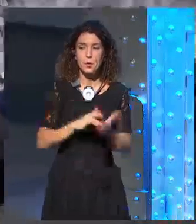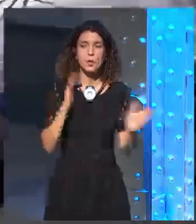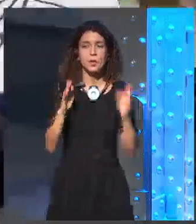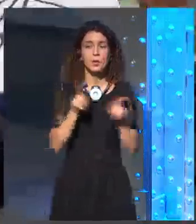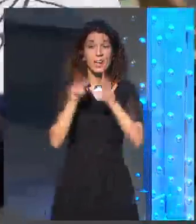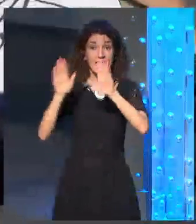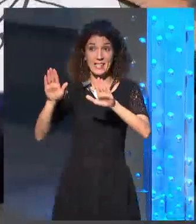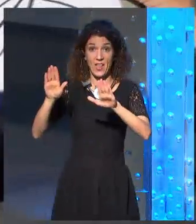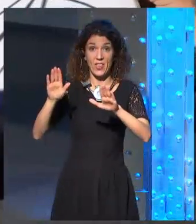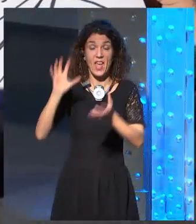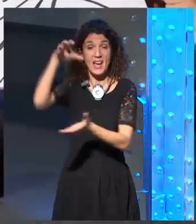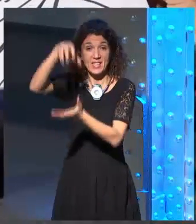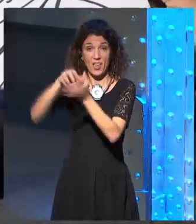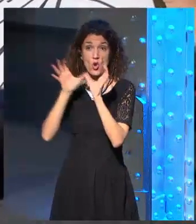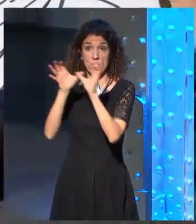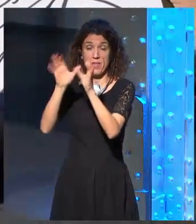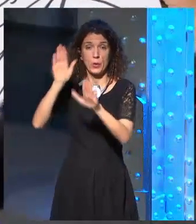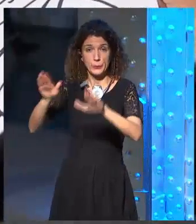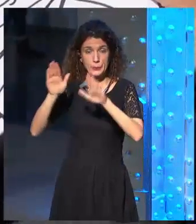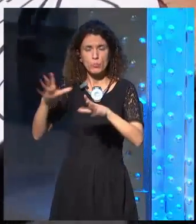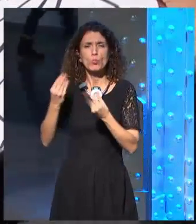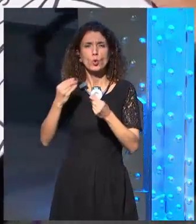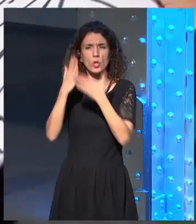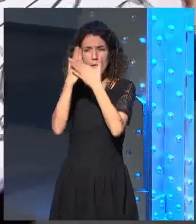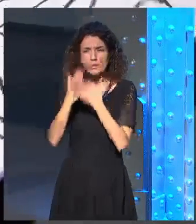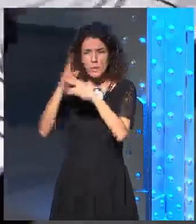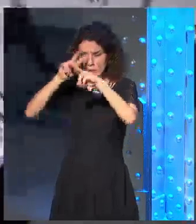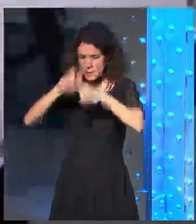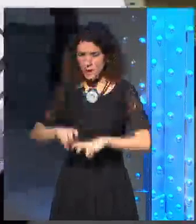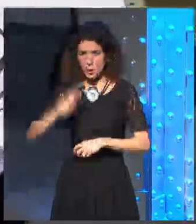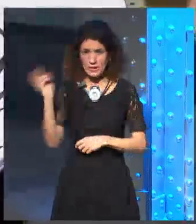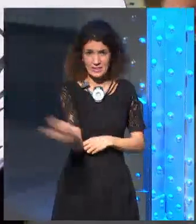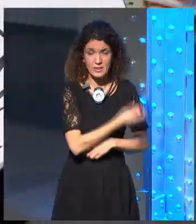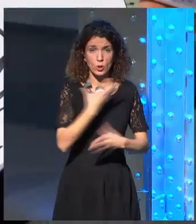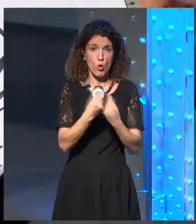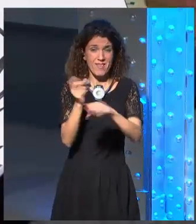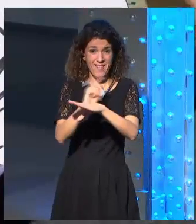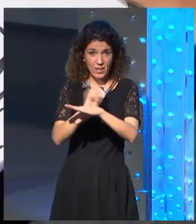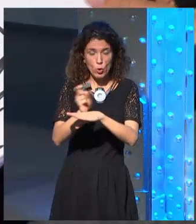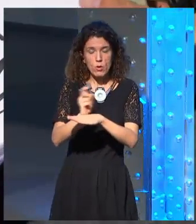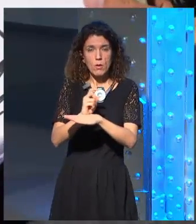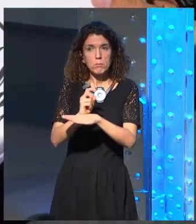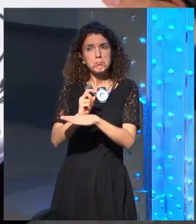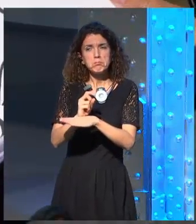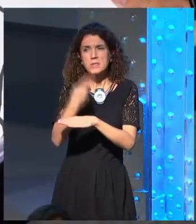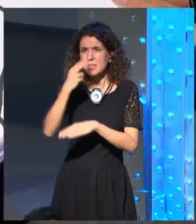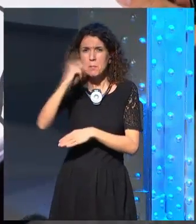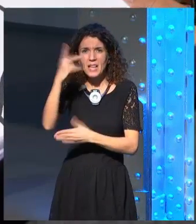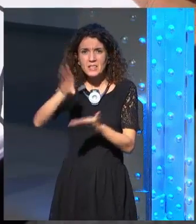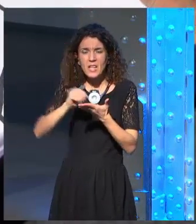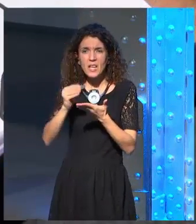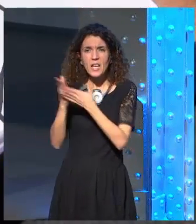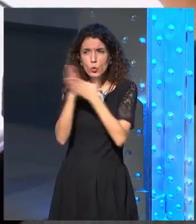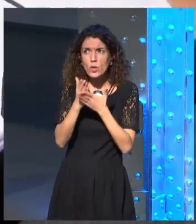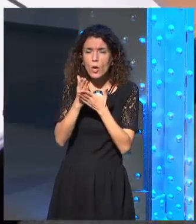Durante su estancia en la estación espacial, usted realizó muchas investigaciones de todo tipo, por ejemplo con ratones. ¿Cuál fue la que le pareció la más interesante de